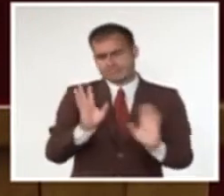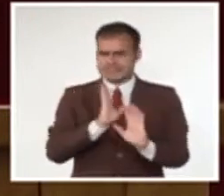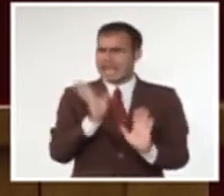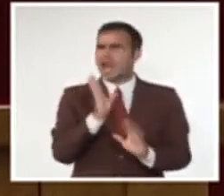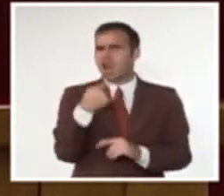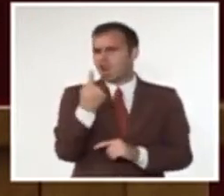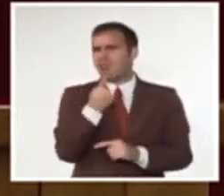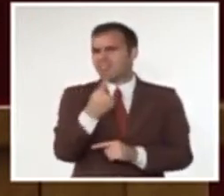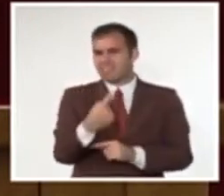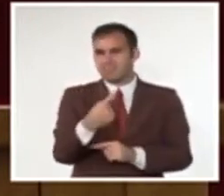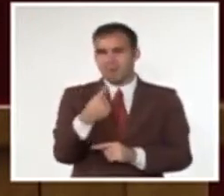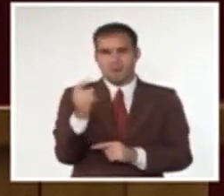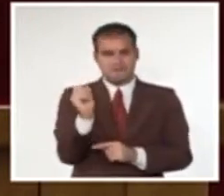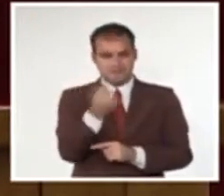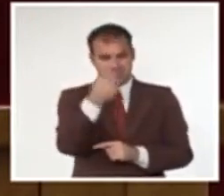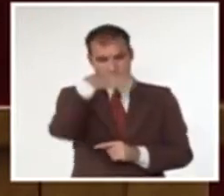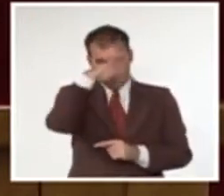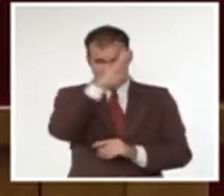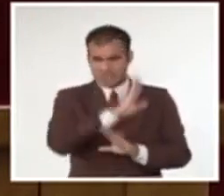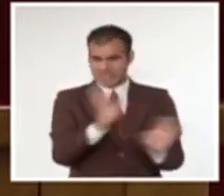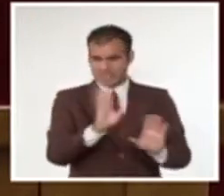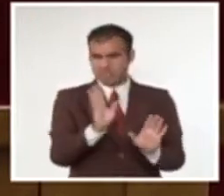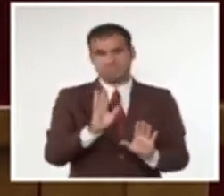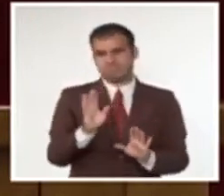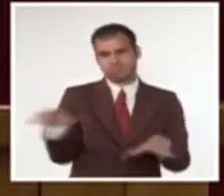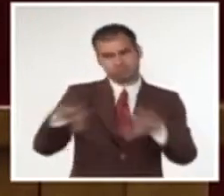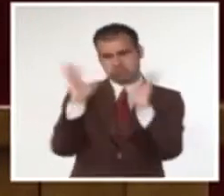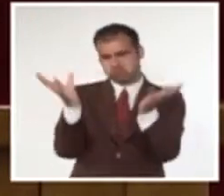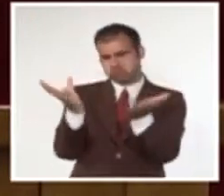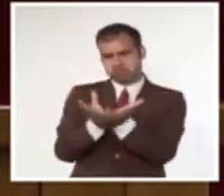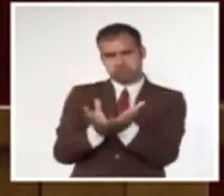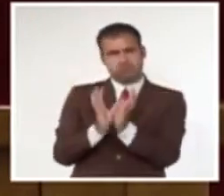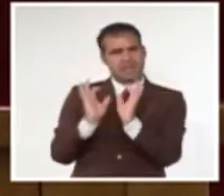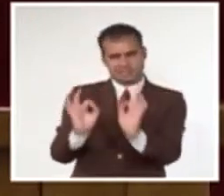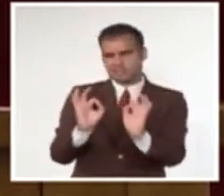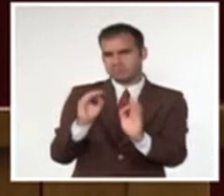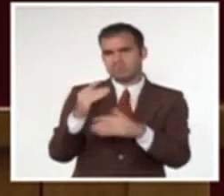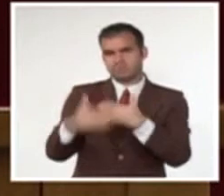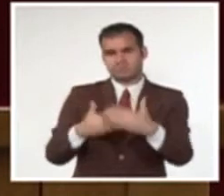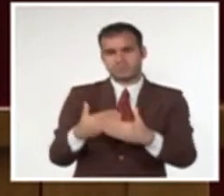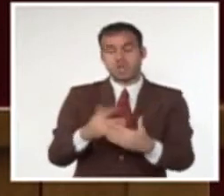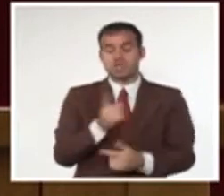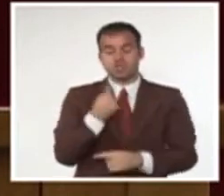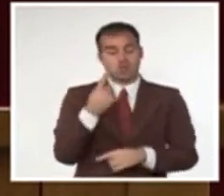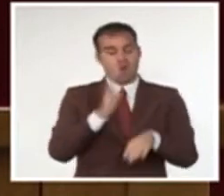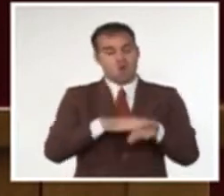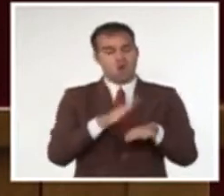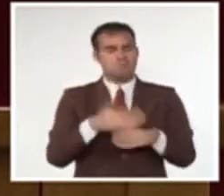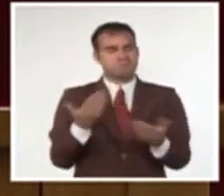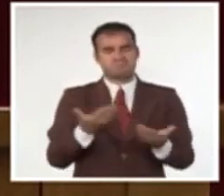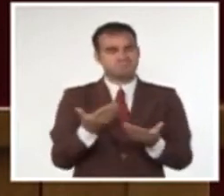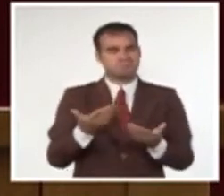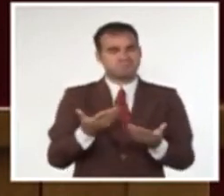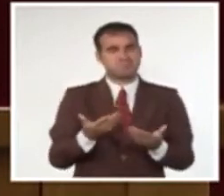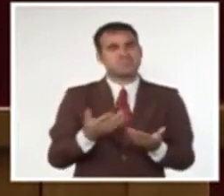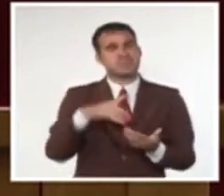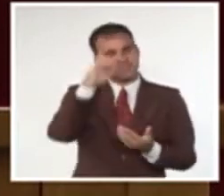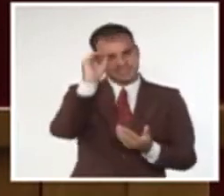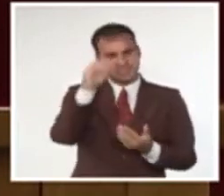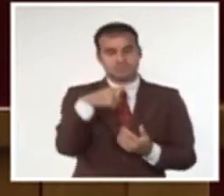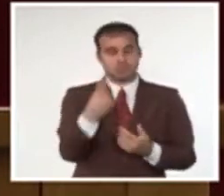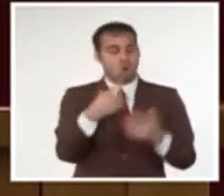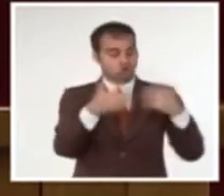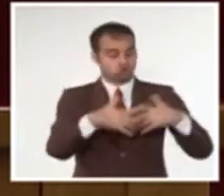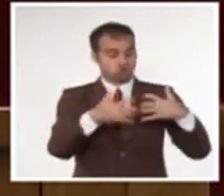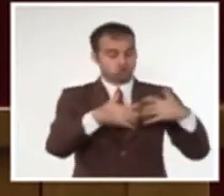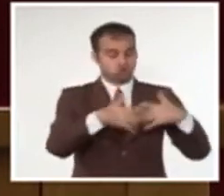tendencia mundial. La inflación que padecemos es consecuencia de un desequilibrio existente entre la producción y